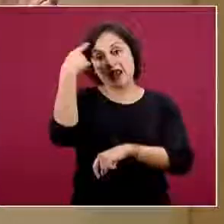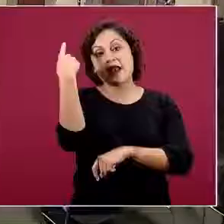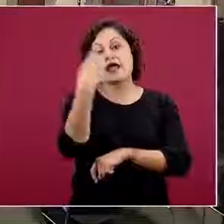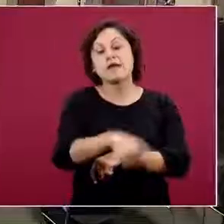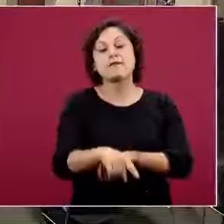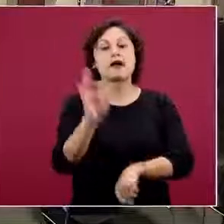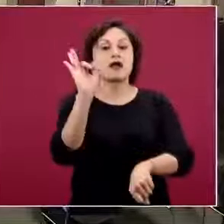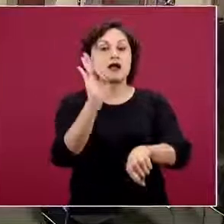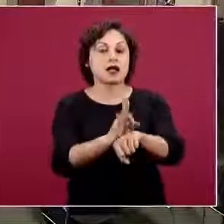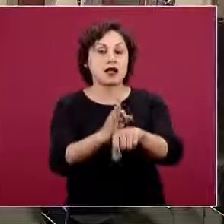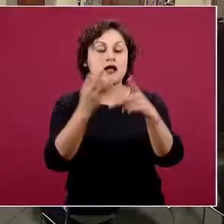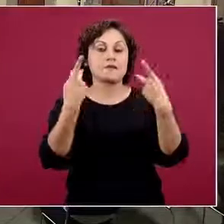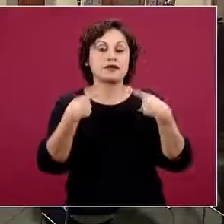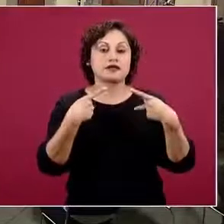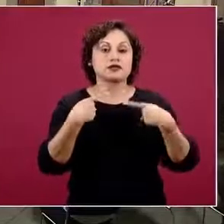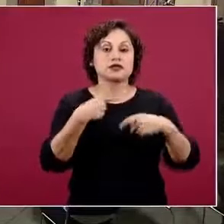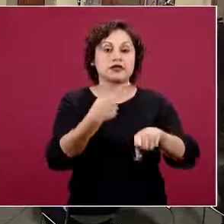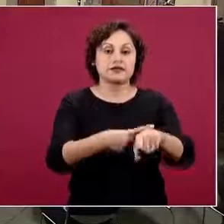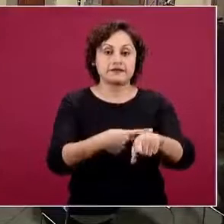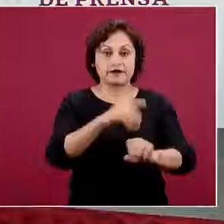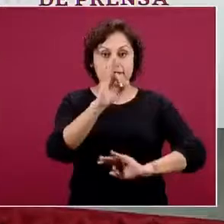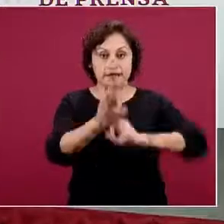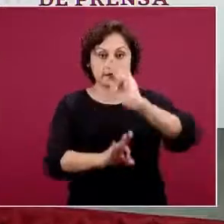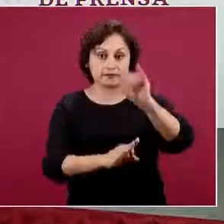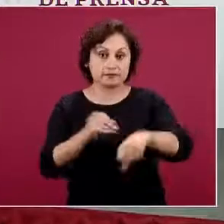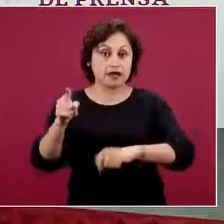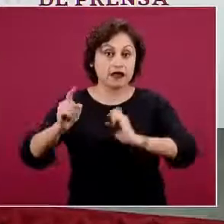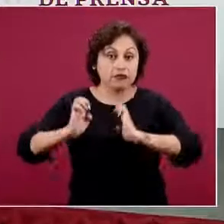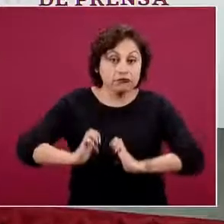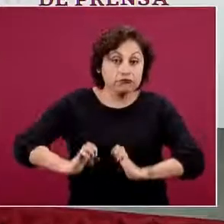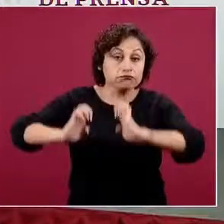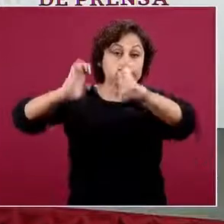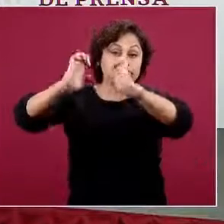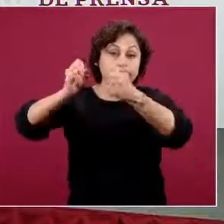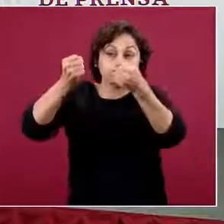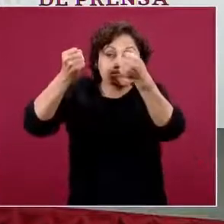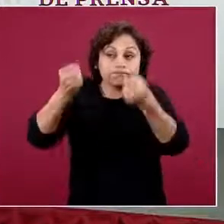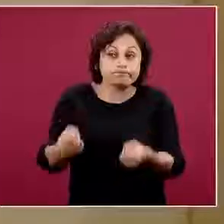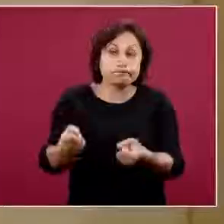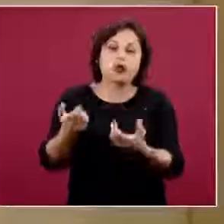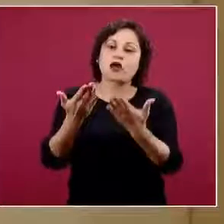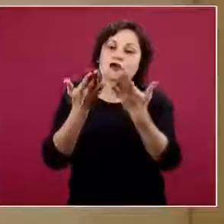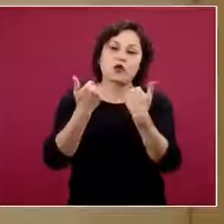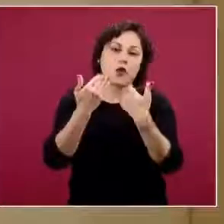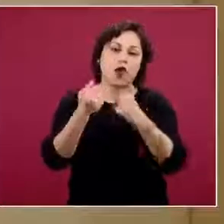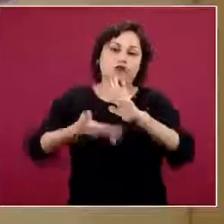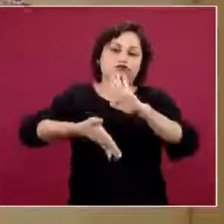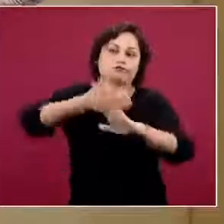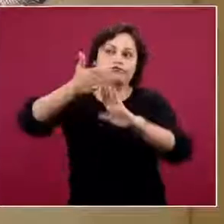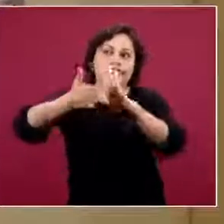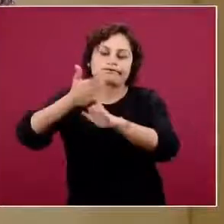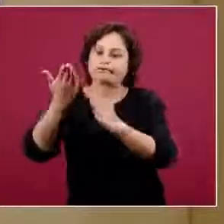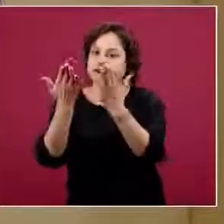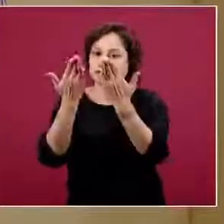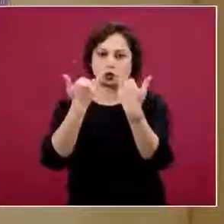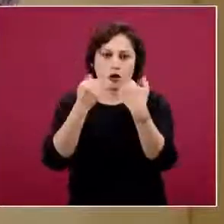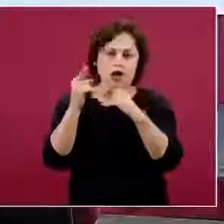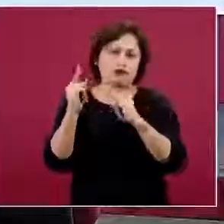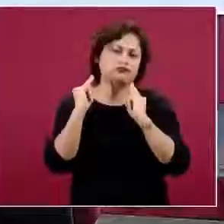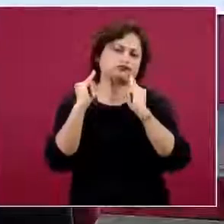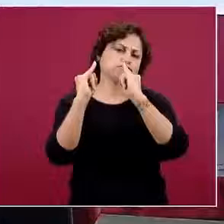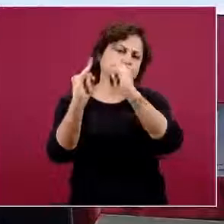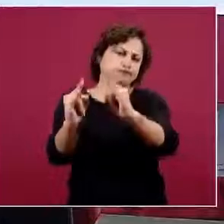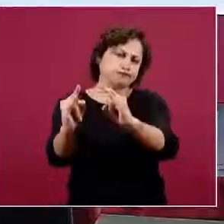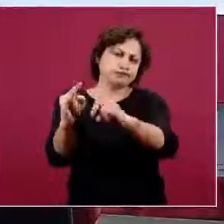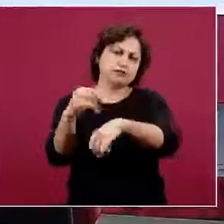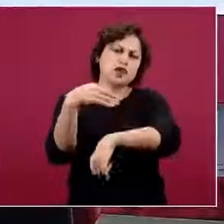expansión hospitalaria, por lo tanto no es una infraestructura física de mampostería, o sea, no tiene tabiques, es una carpa,